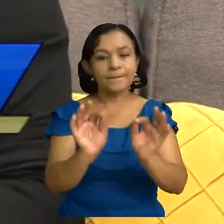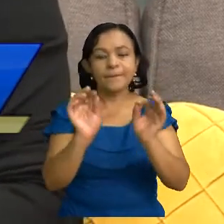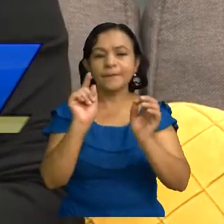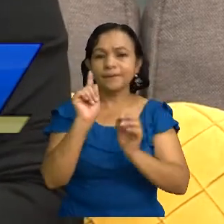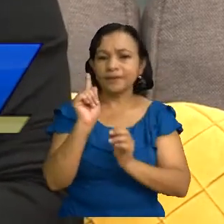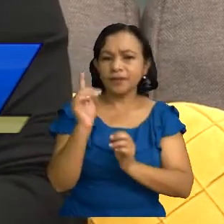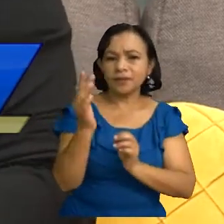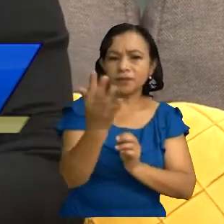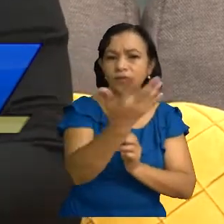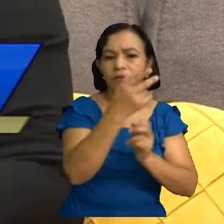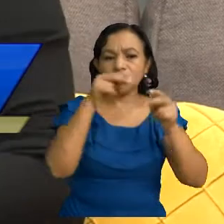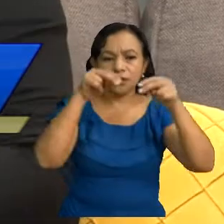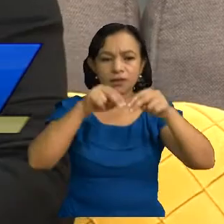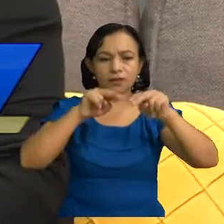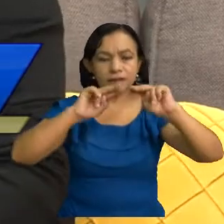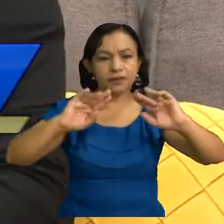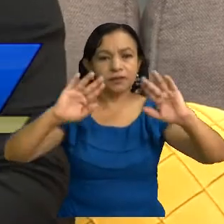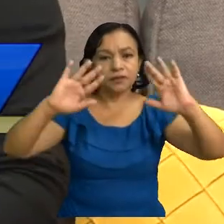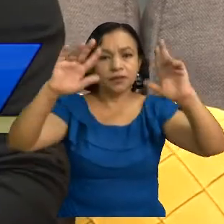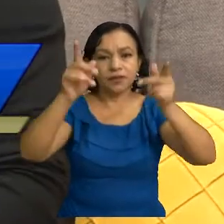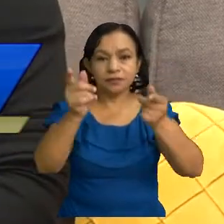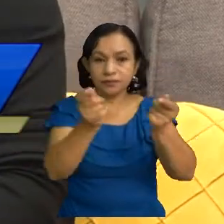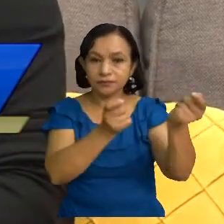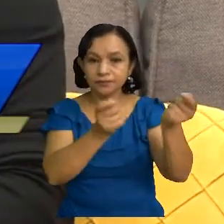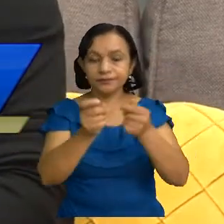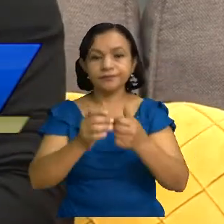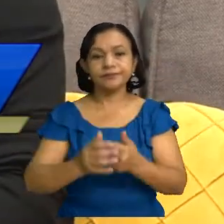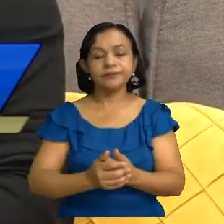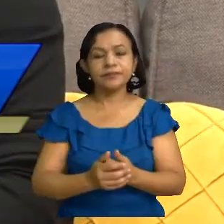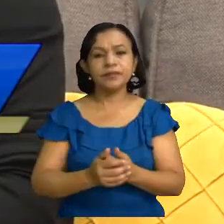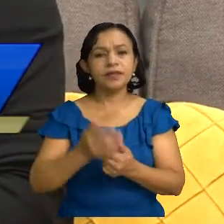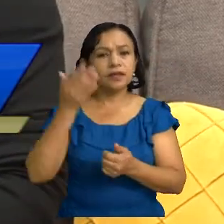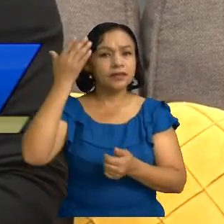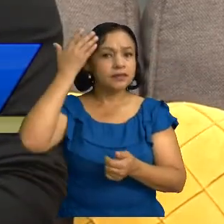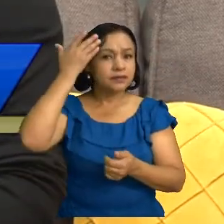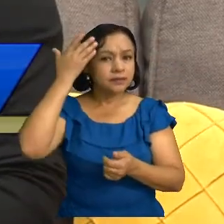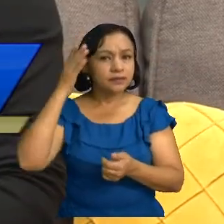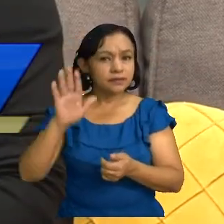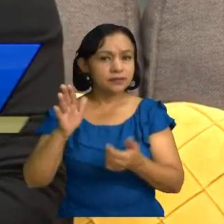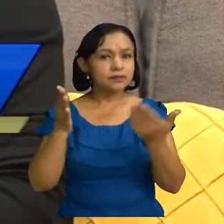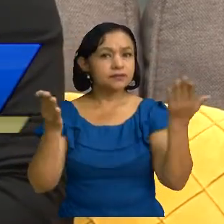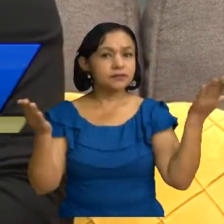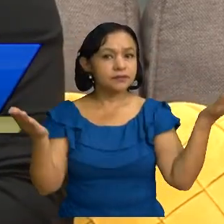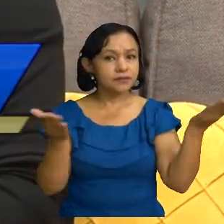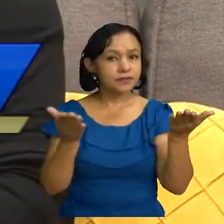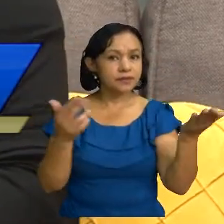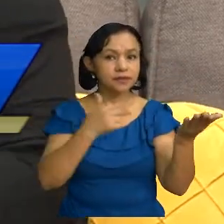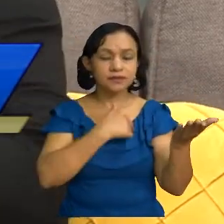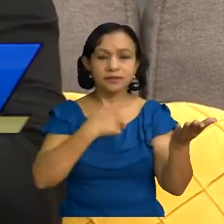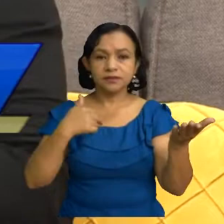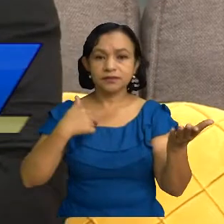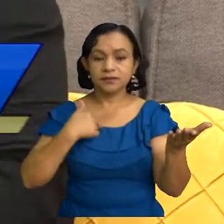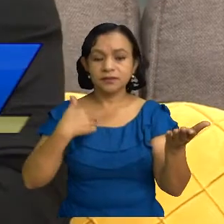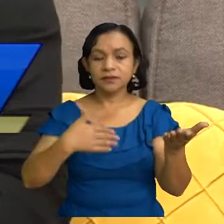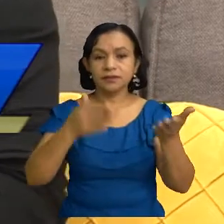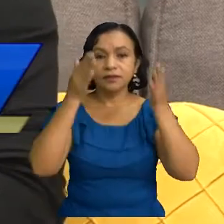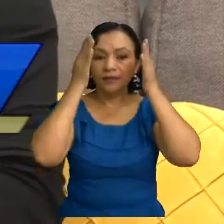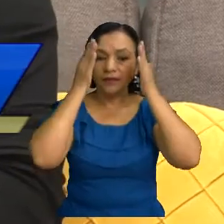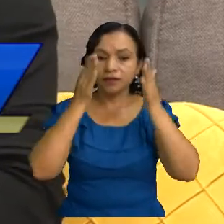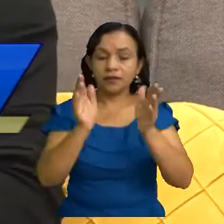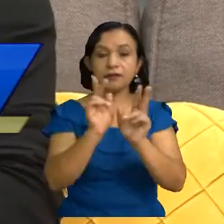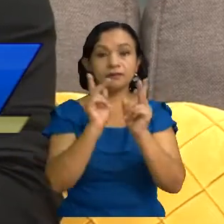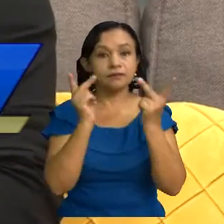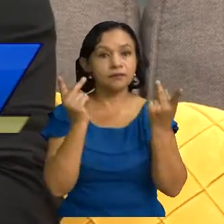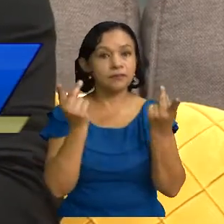naturales sabemos de que venimos desarrollando estrategias que están dirigidas a nuestro pueblo